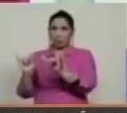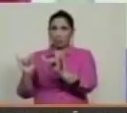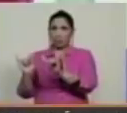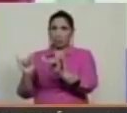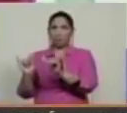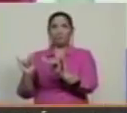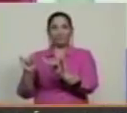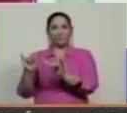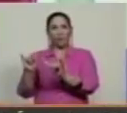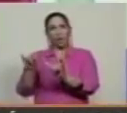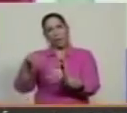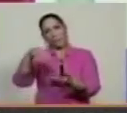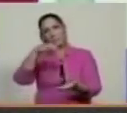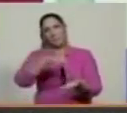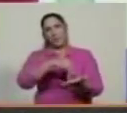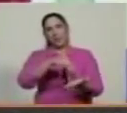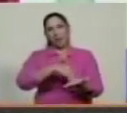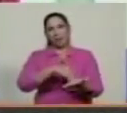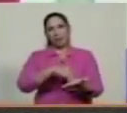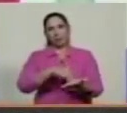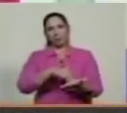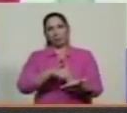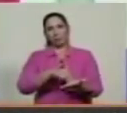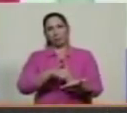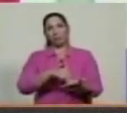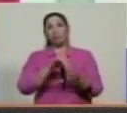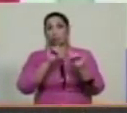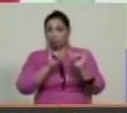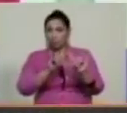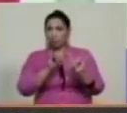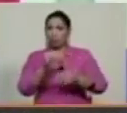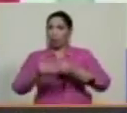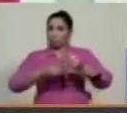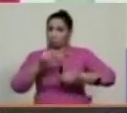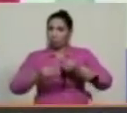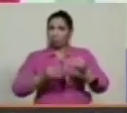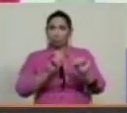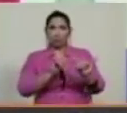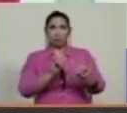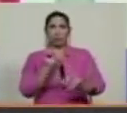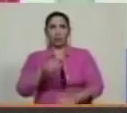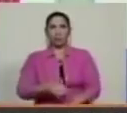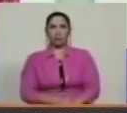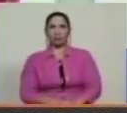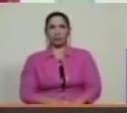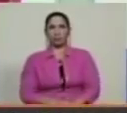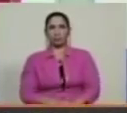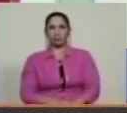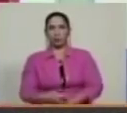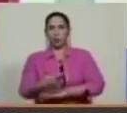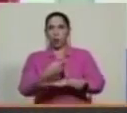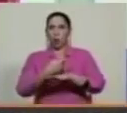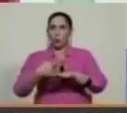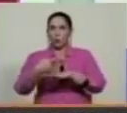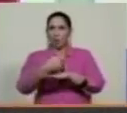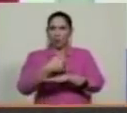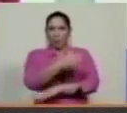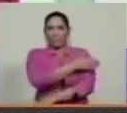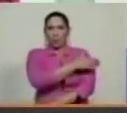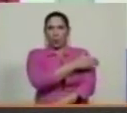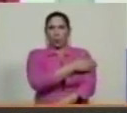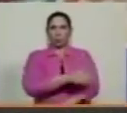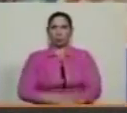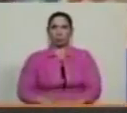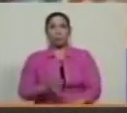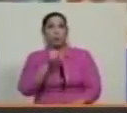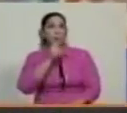Mendoza, en Miranda, hacía lo propio. No había gobierno. Y no había